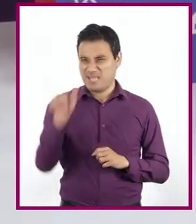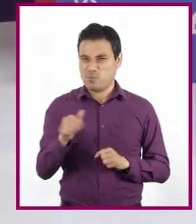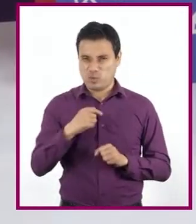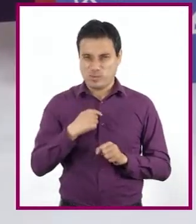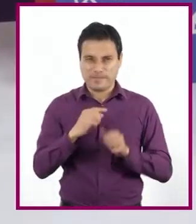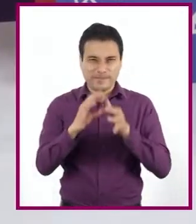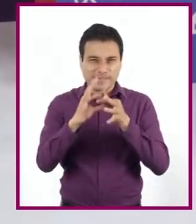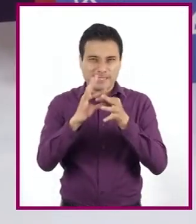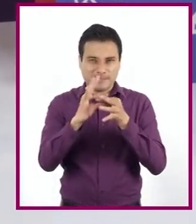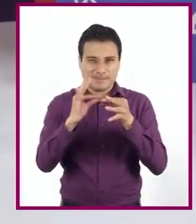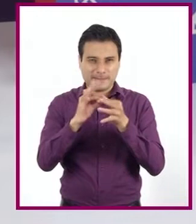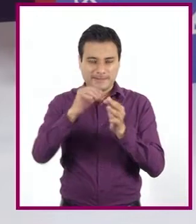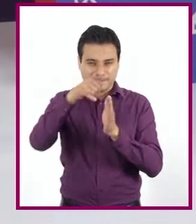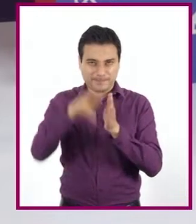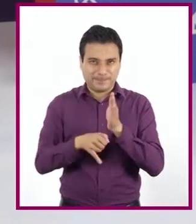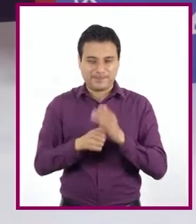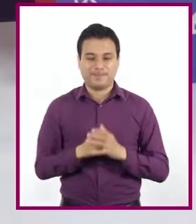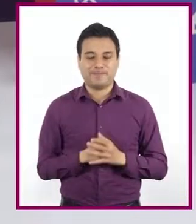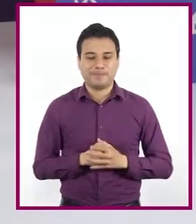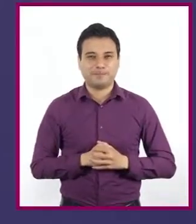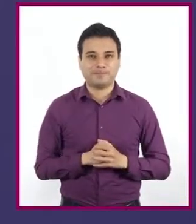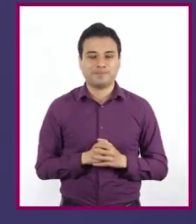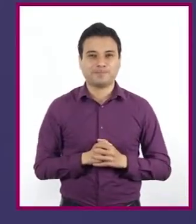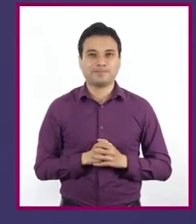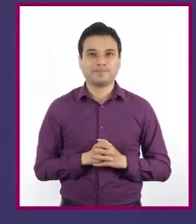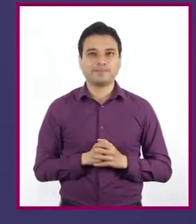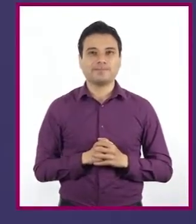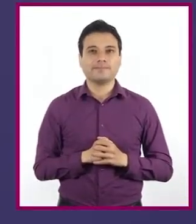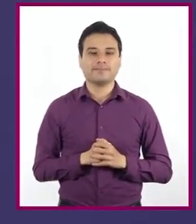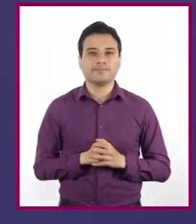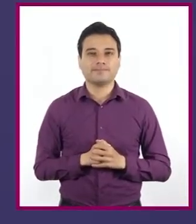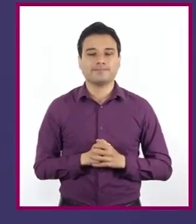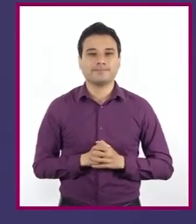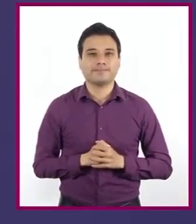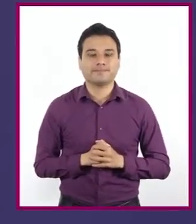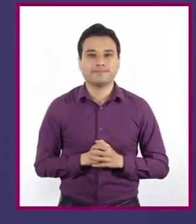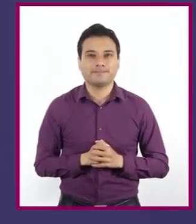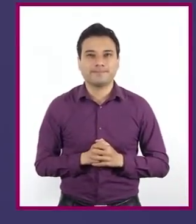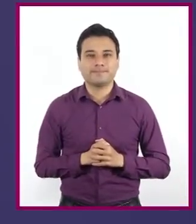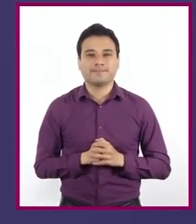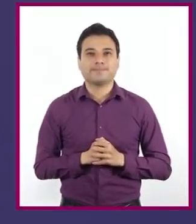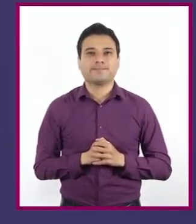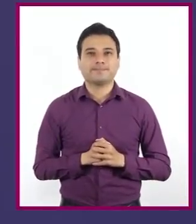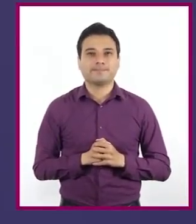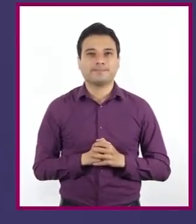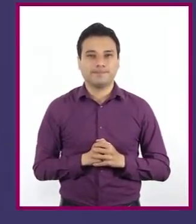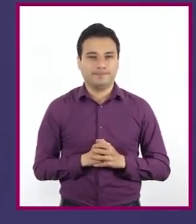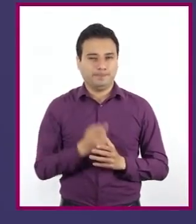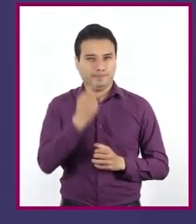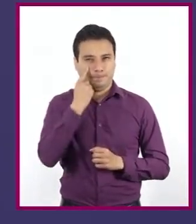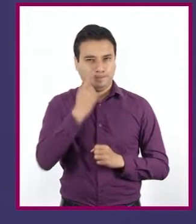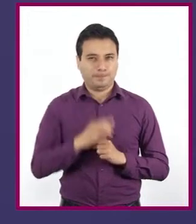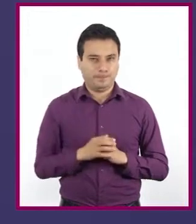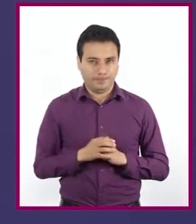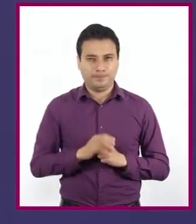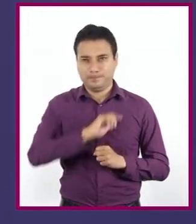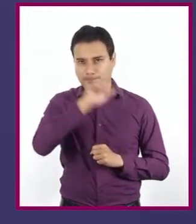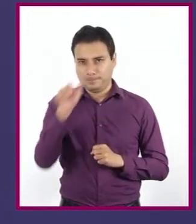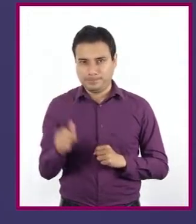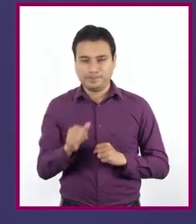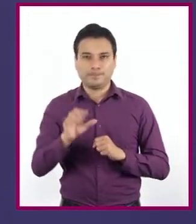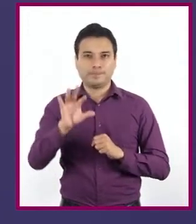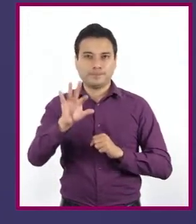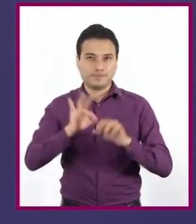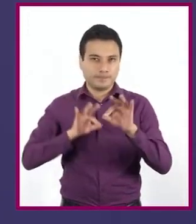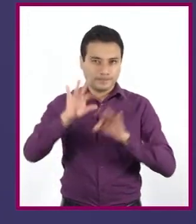más detalle. A partir de este elemento, seleccionaremos los materiales, la iluminación, el